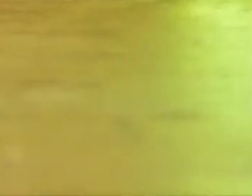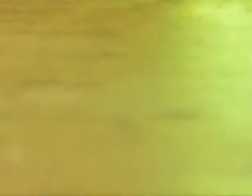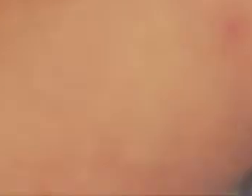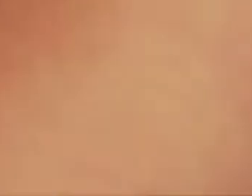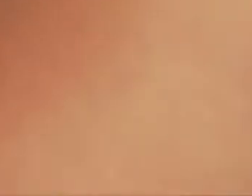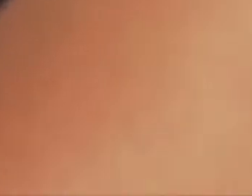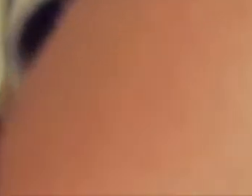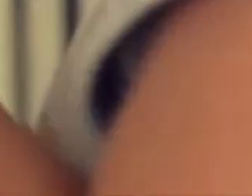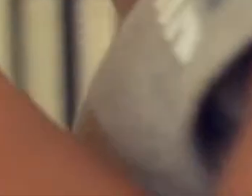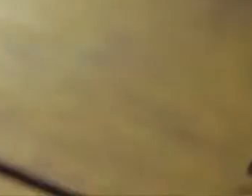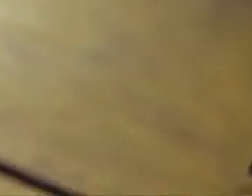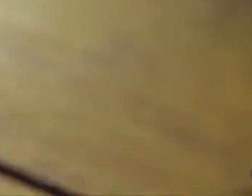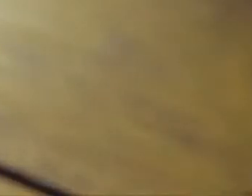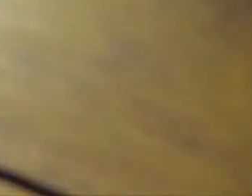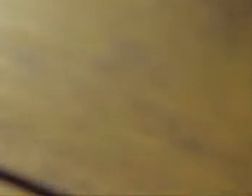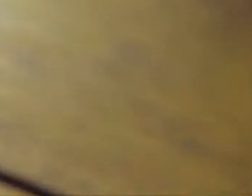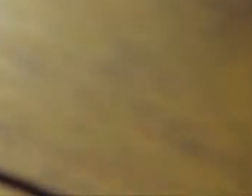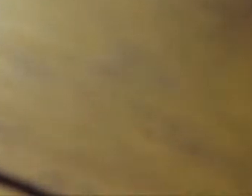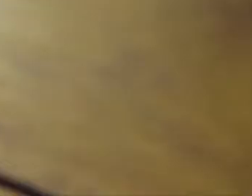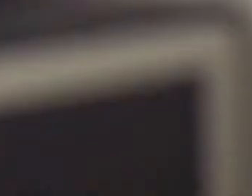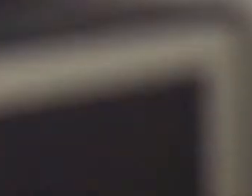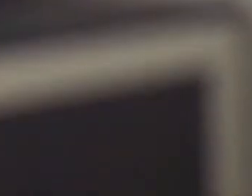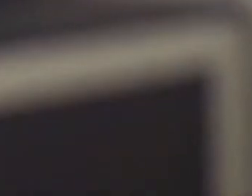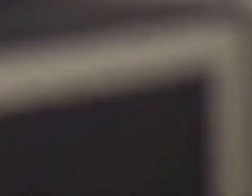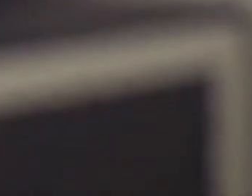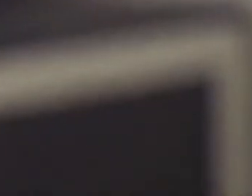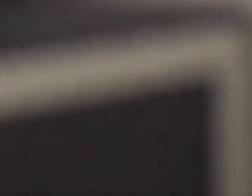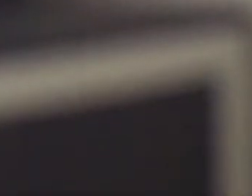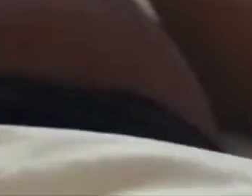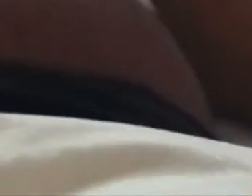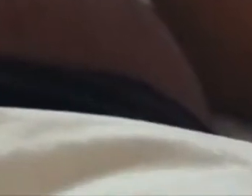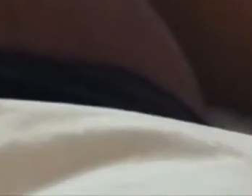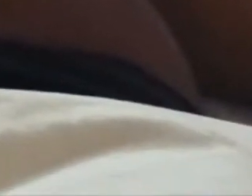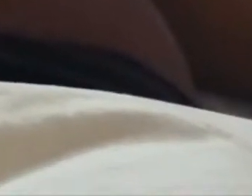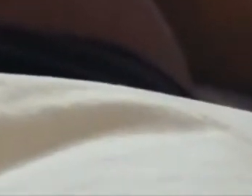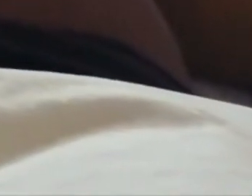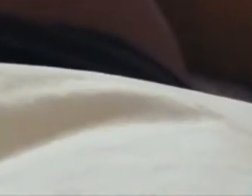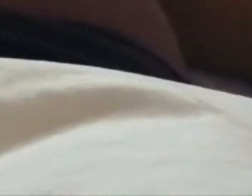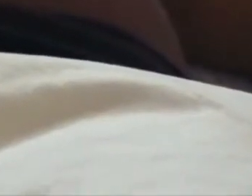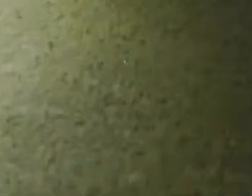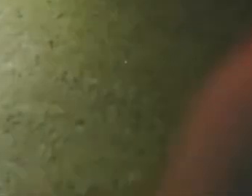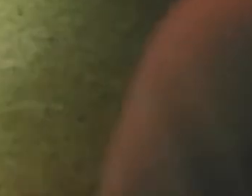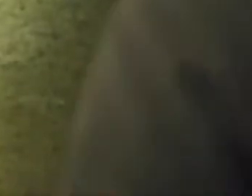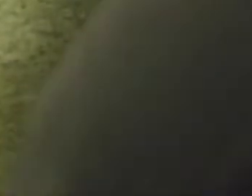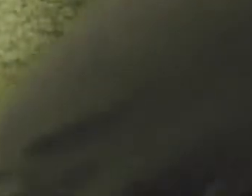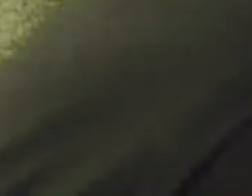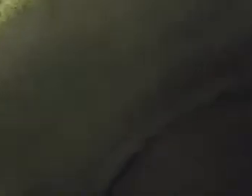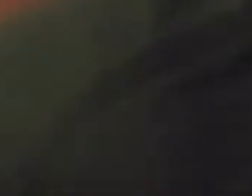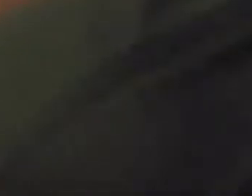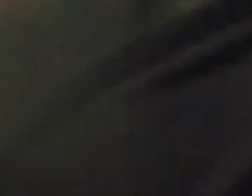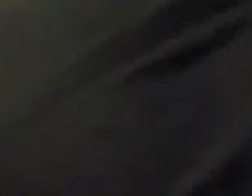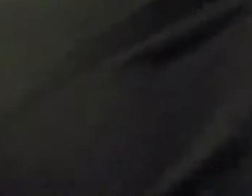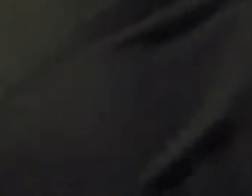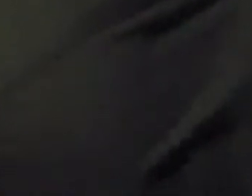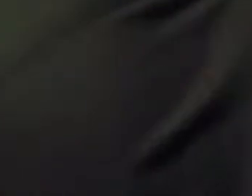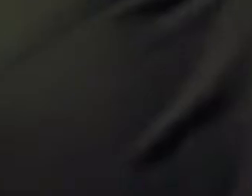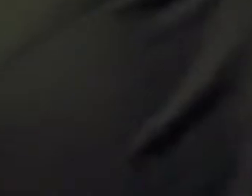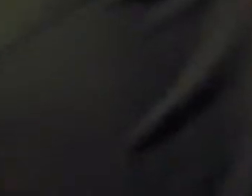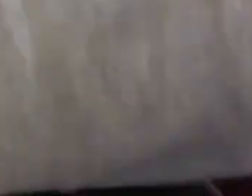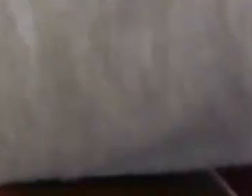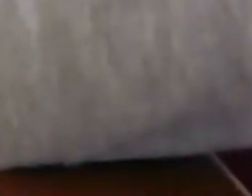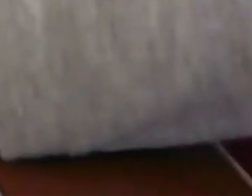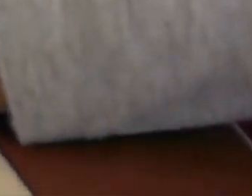El conocimiento científico por sí solo no es suficiente y el conocimiento tradicional por sí solo tal vez